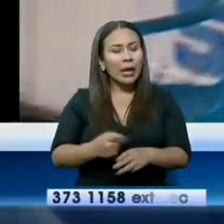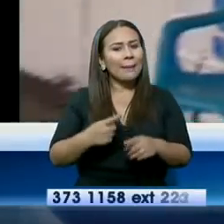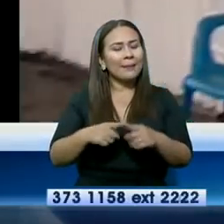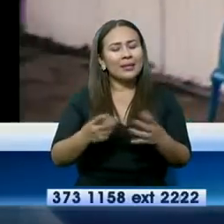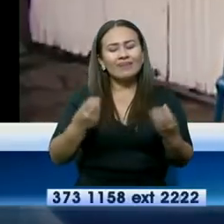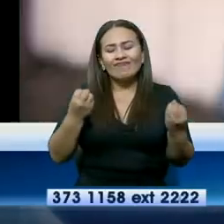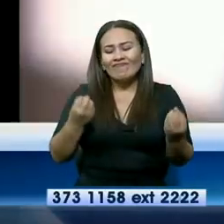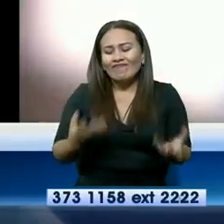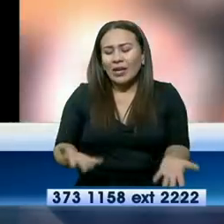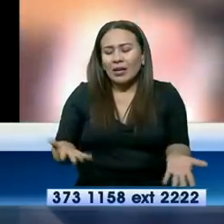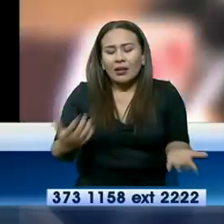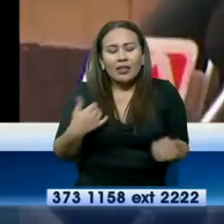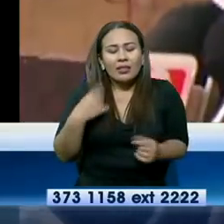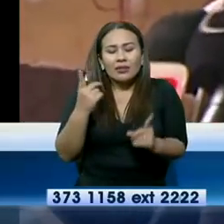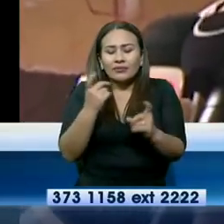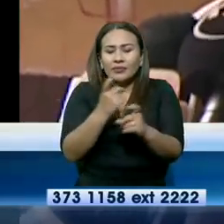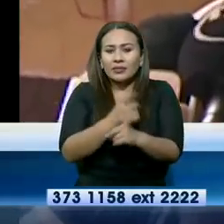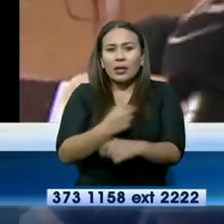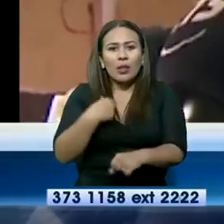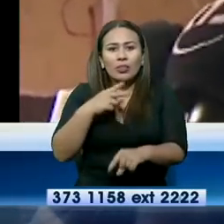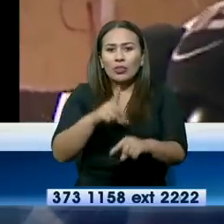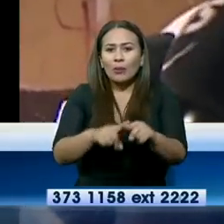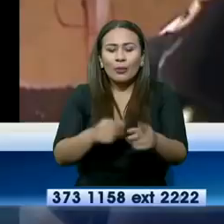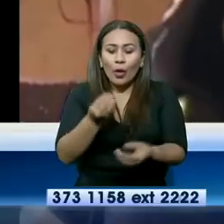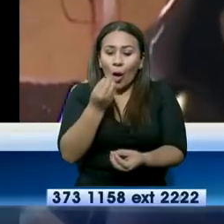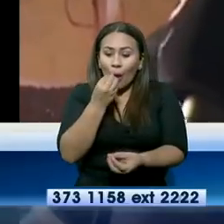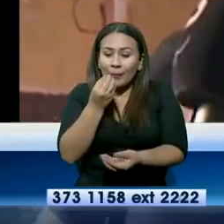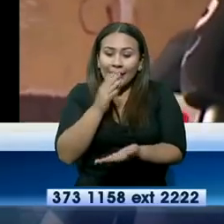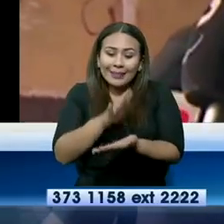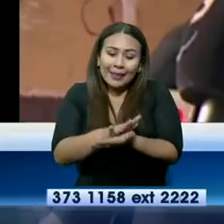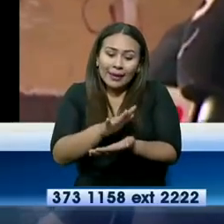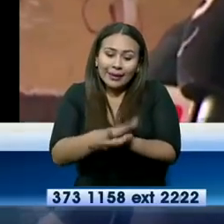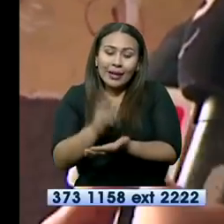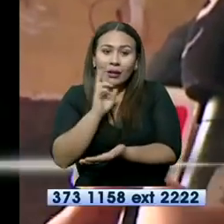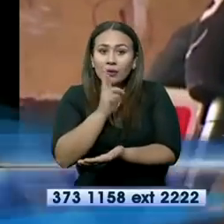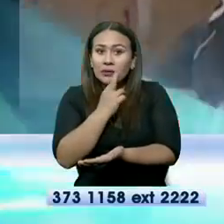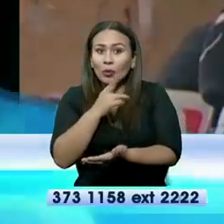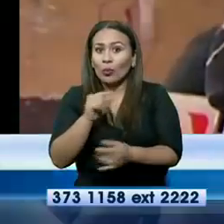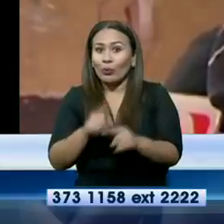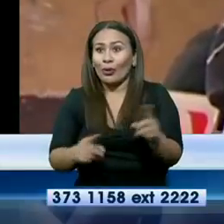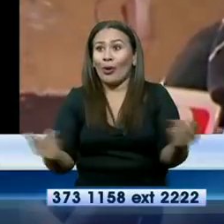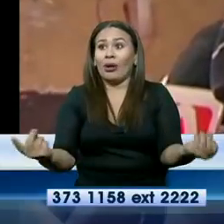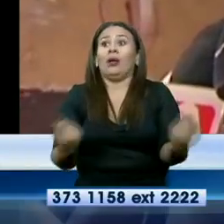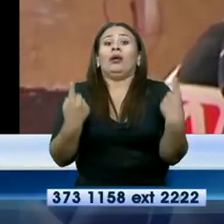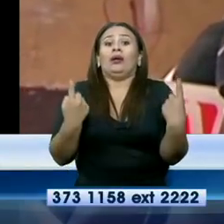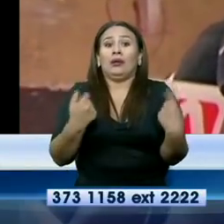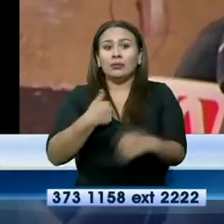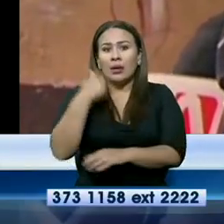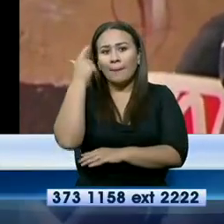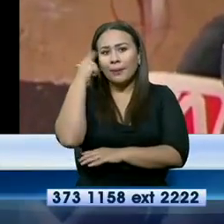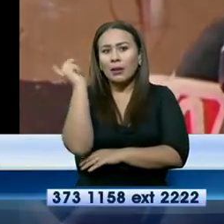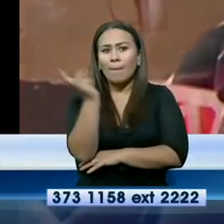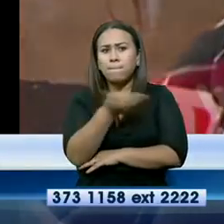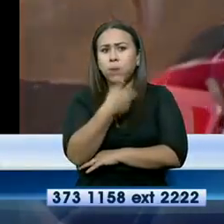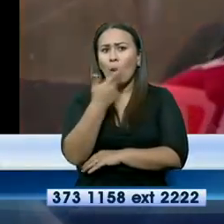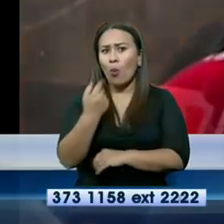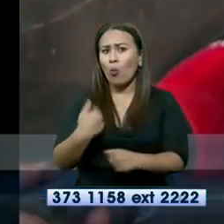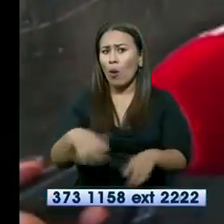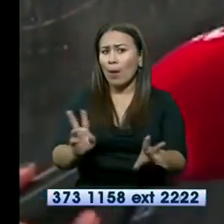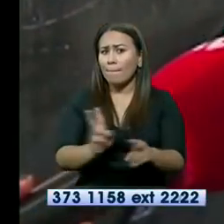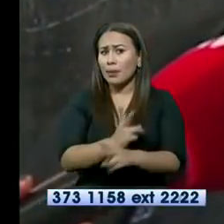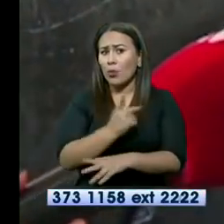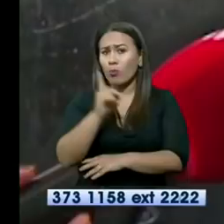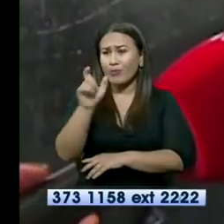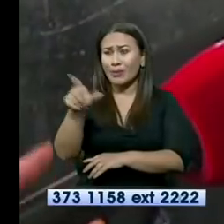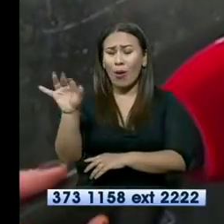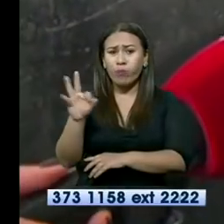de las manos. Ya no se puede ni comer tranquilo porque no sabe a qué hora le va a caer un balazo o algo, ¿no? El más resguardo